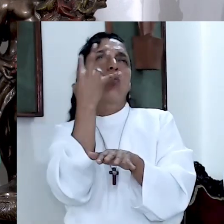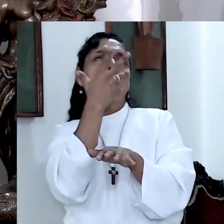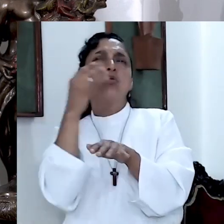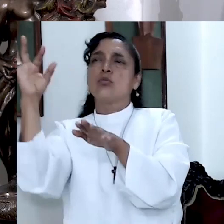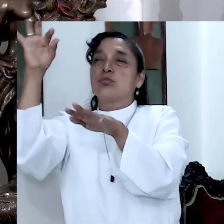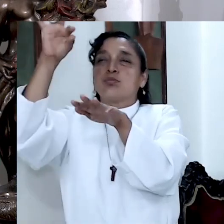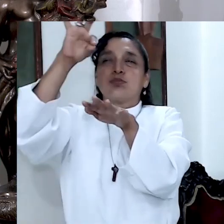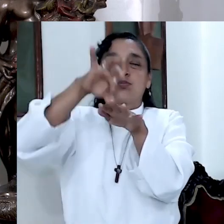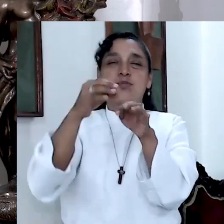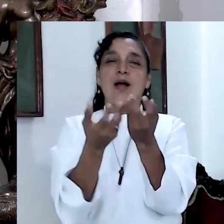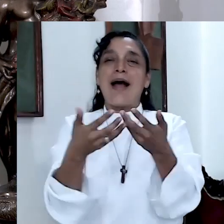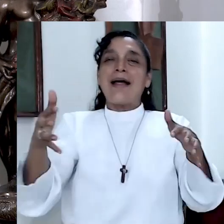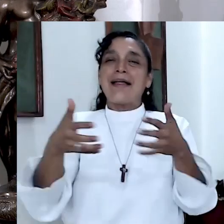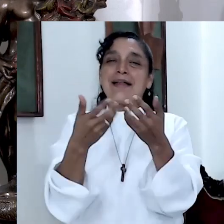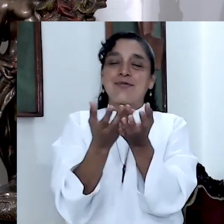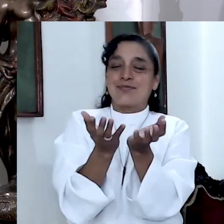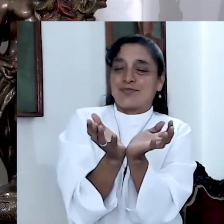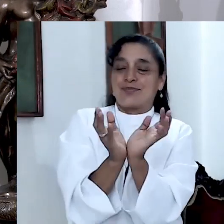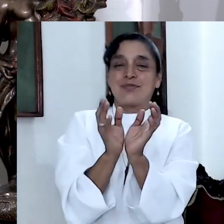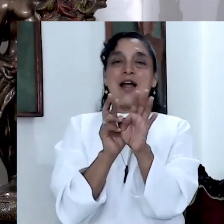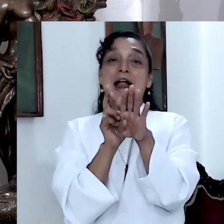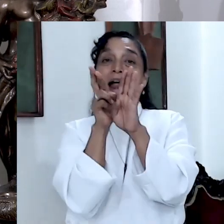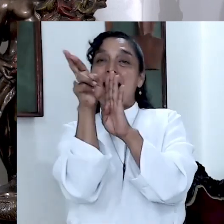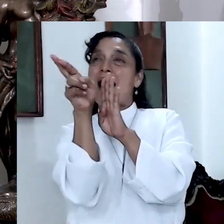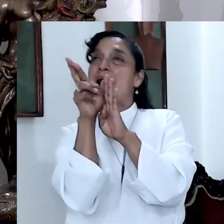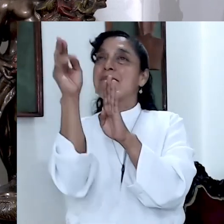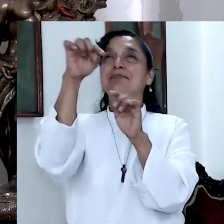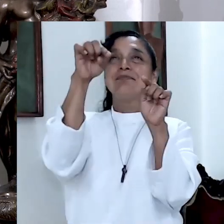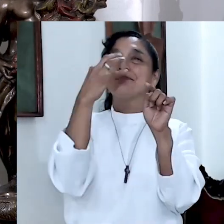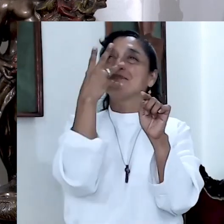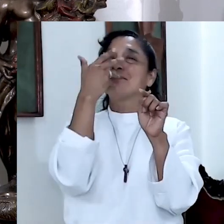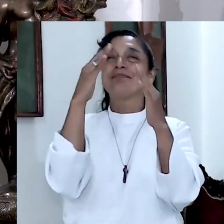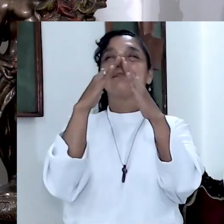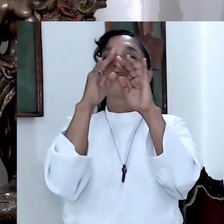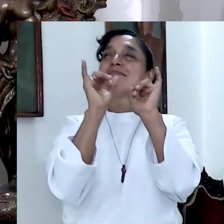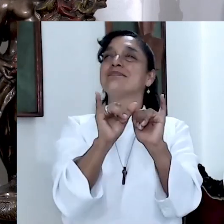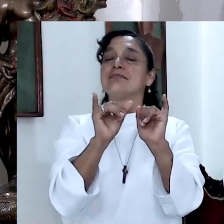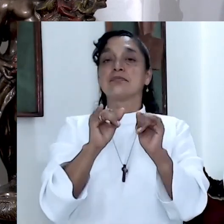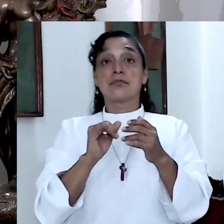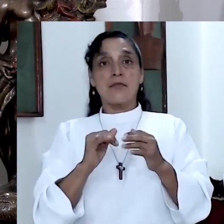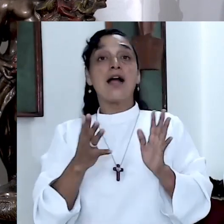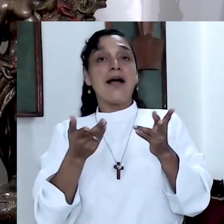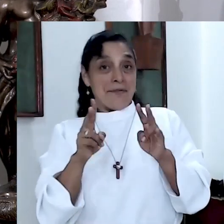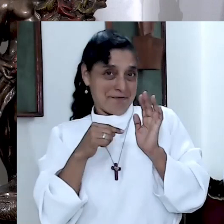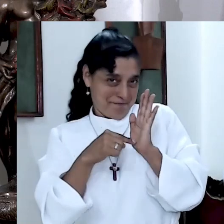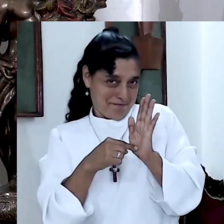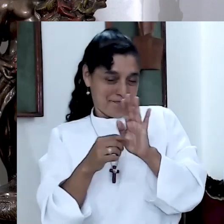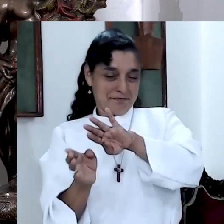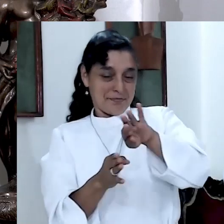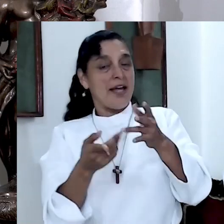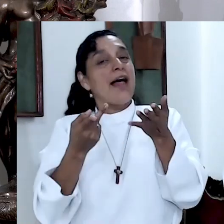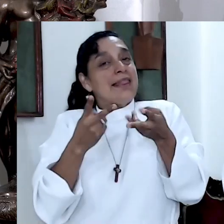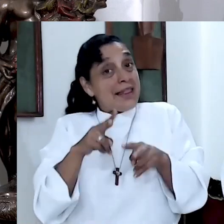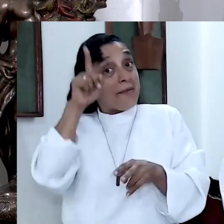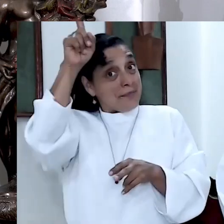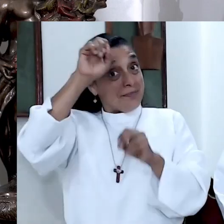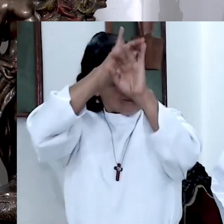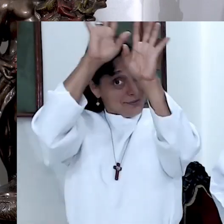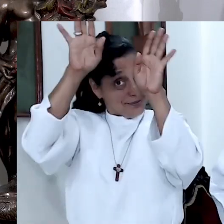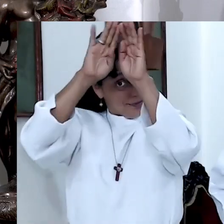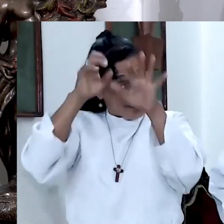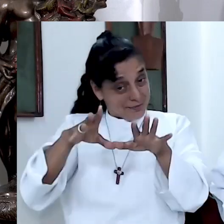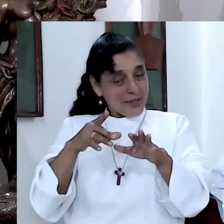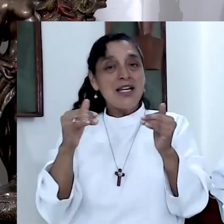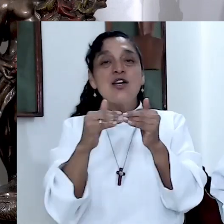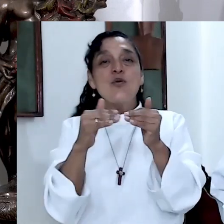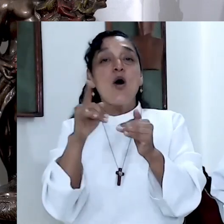ramas. Les dijo también otra parábola. El reino de los cielos se parece un poco a la de levadura que tomó